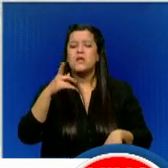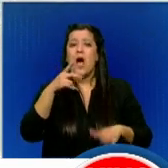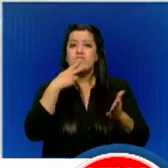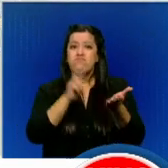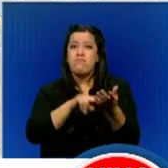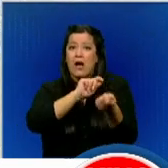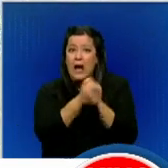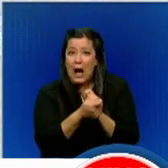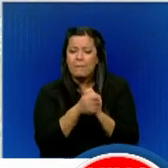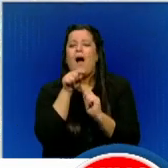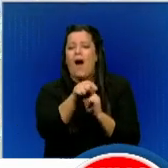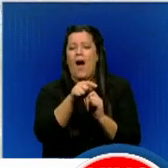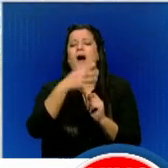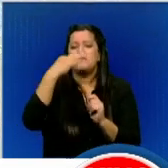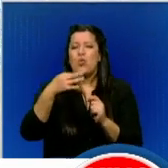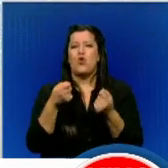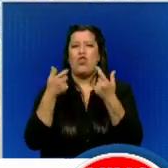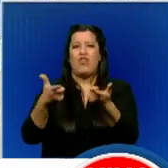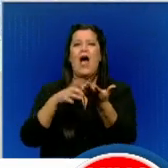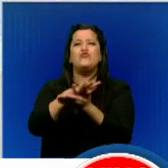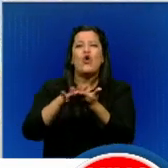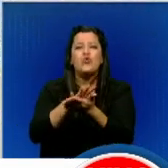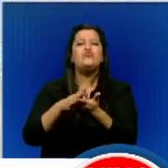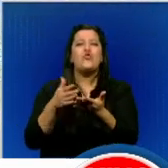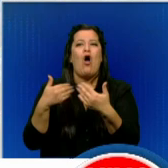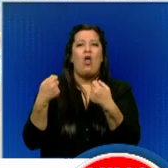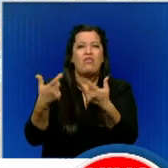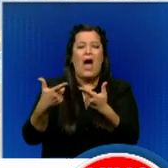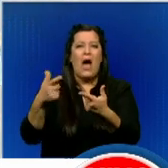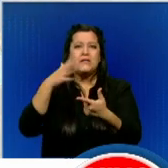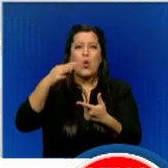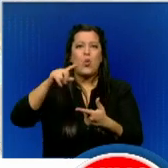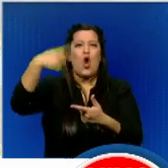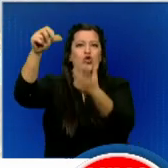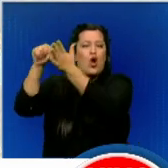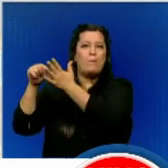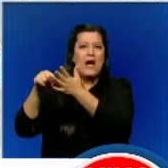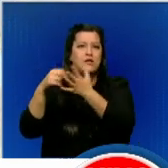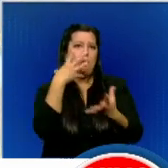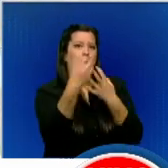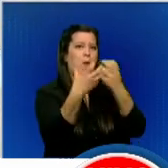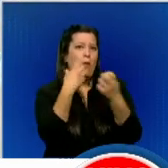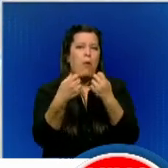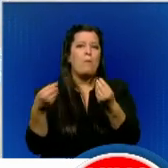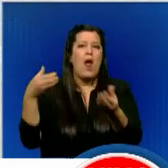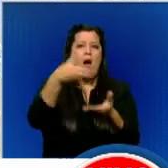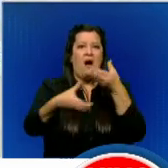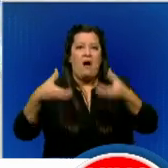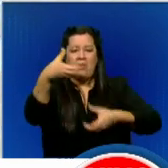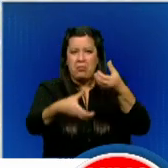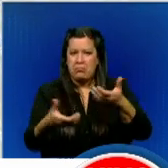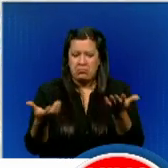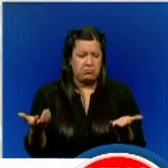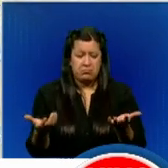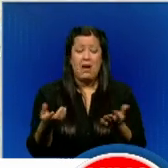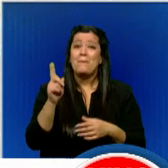una respuesta de atracción de inversión extranjera de reinversión de utilidades en un contexto